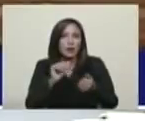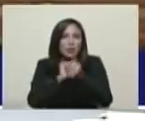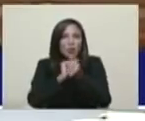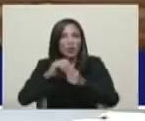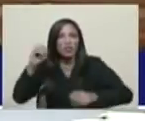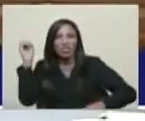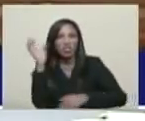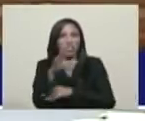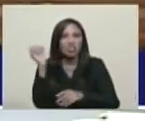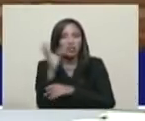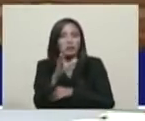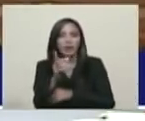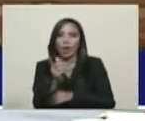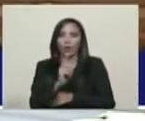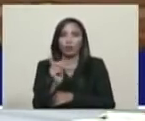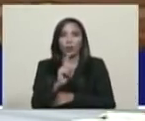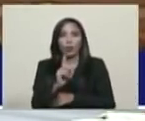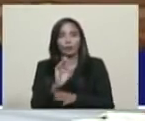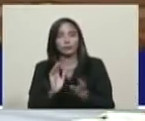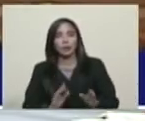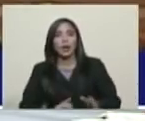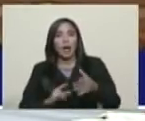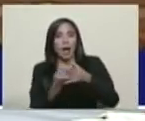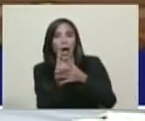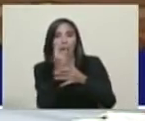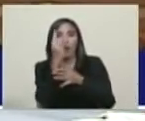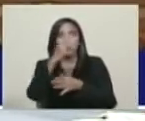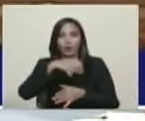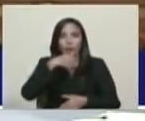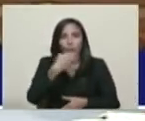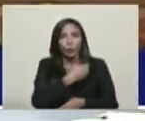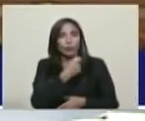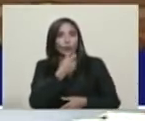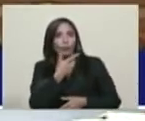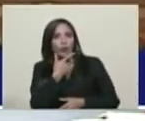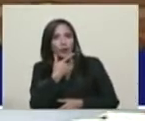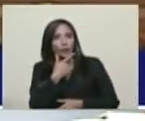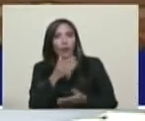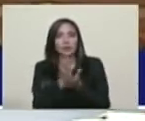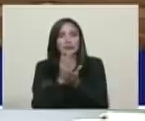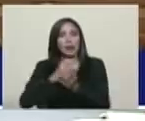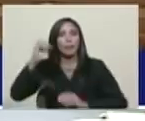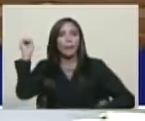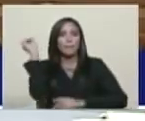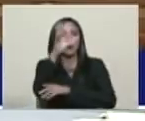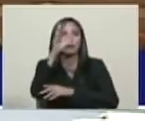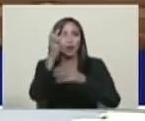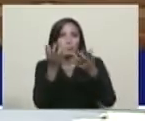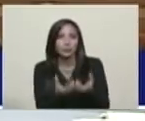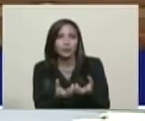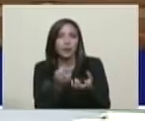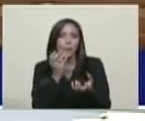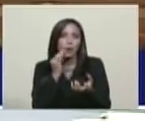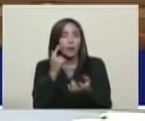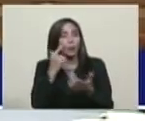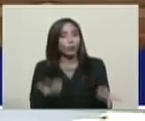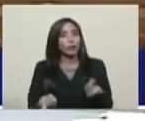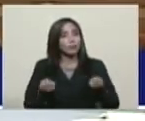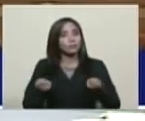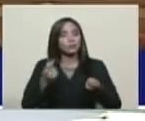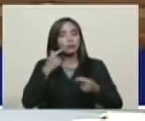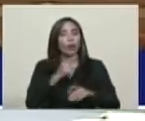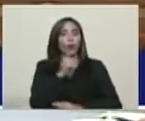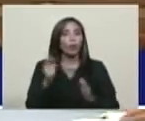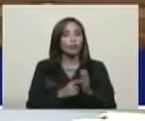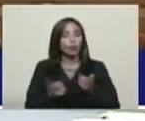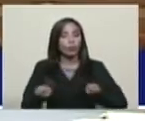Árbol que no echa fruta no le echan palo, ni piedra. Así que usted apriete duro la marcha hacia